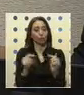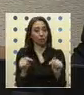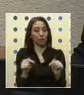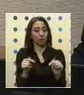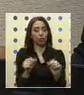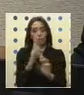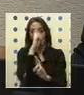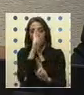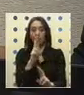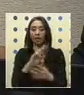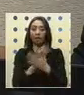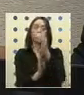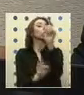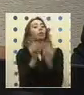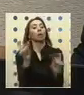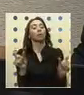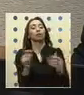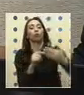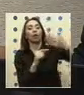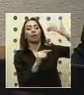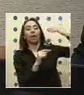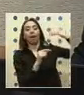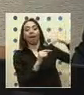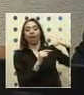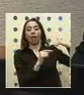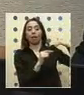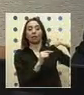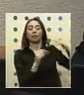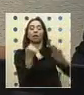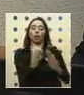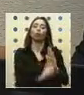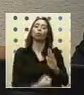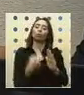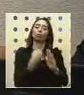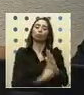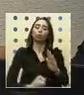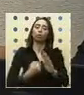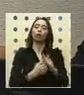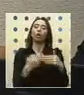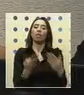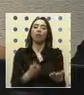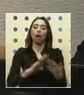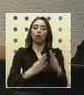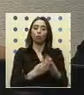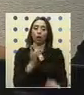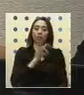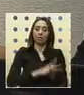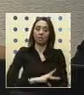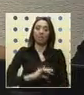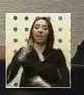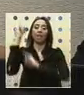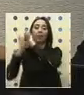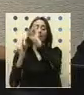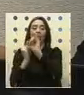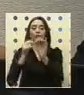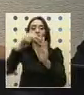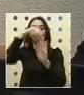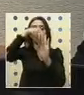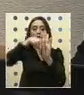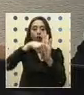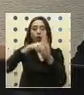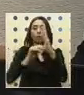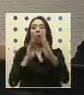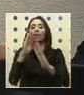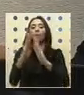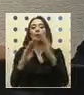dar un homenaje a todos aquellos que nos precedieron en esta cruzada para dotar a la comunidad nacional e internacional de instrumentos normativos para la